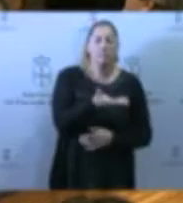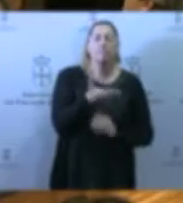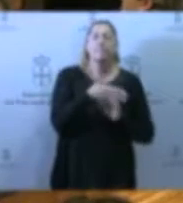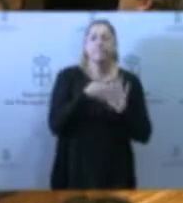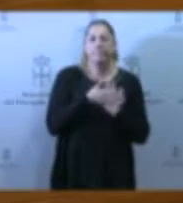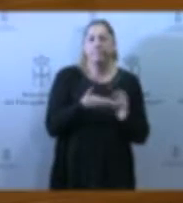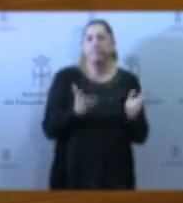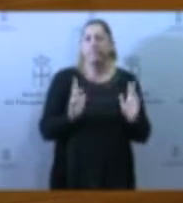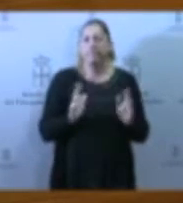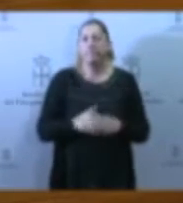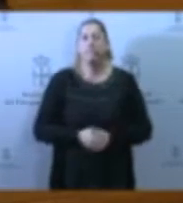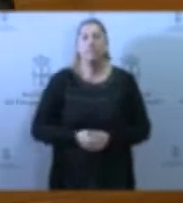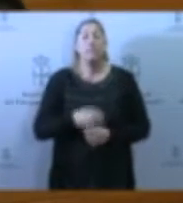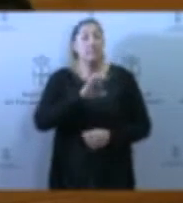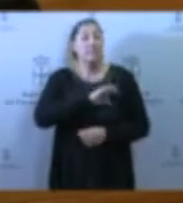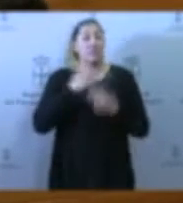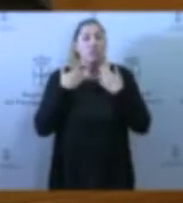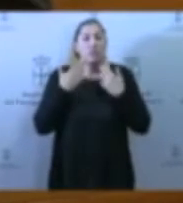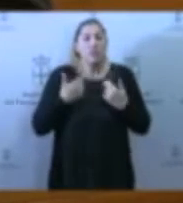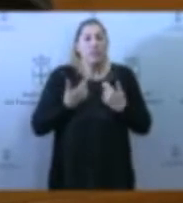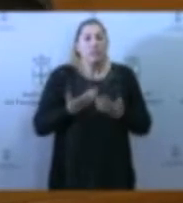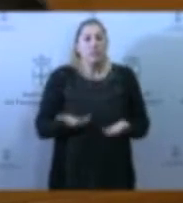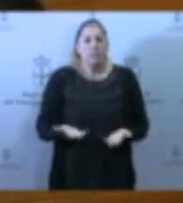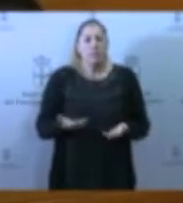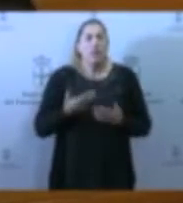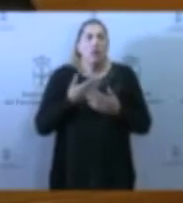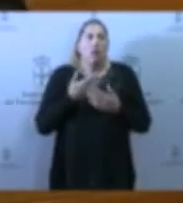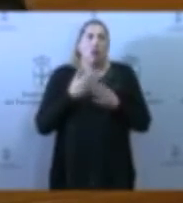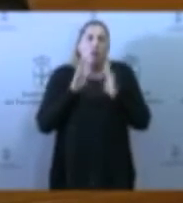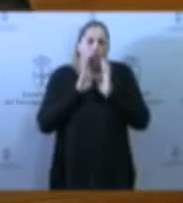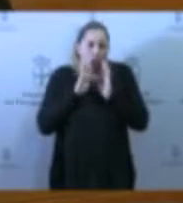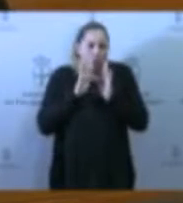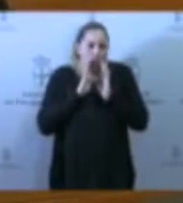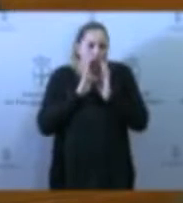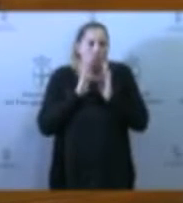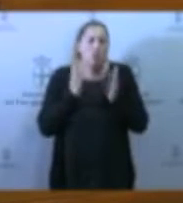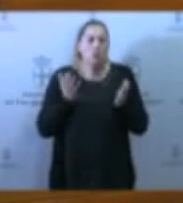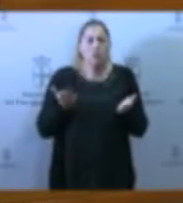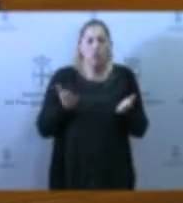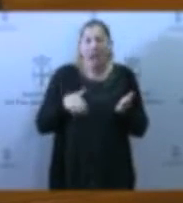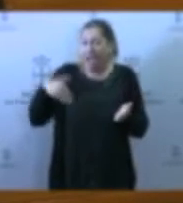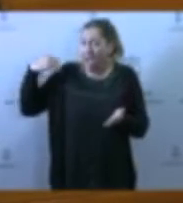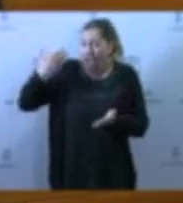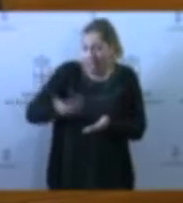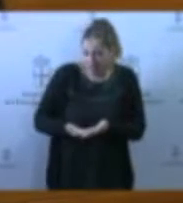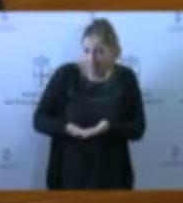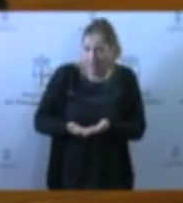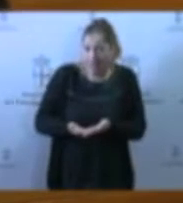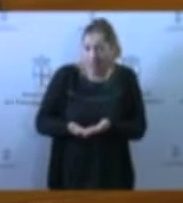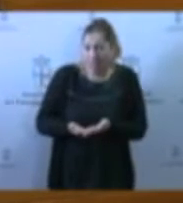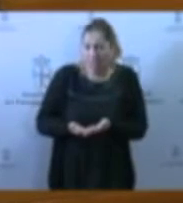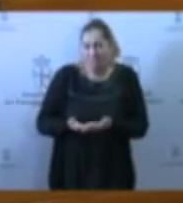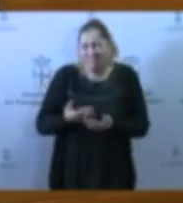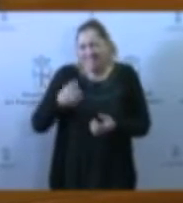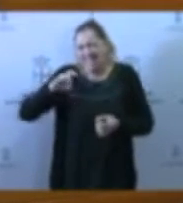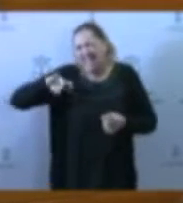Asturias. Señor diputado, confieso que hasta hoy le atribuía a usted menos, digamos,